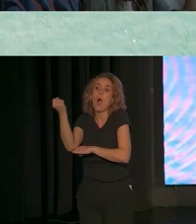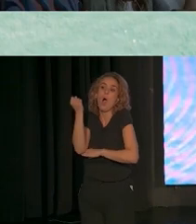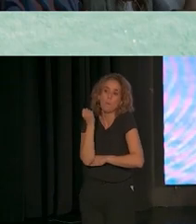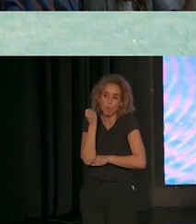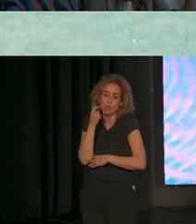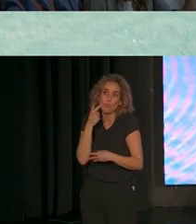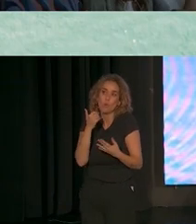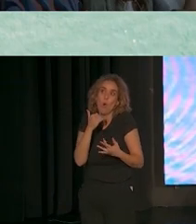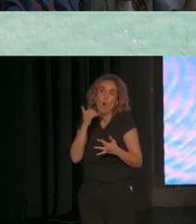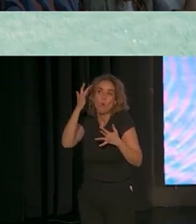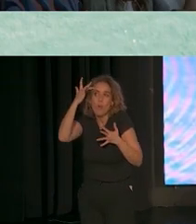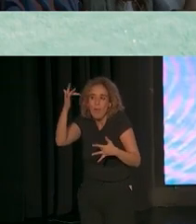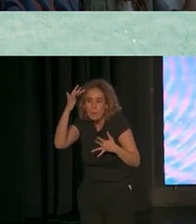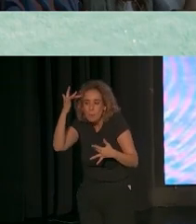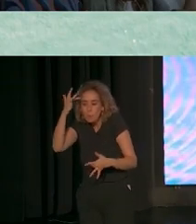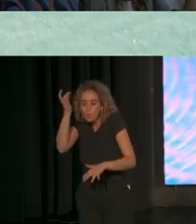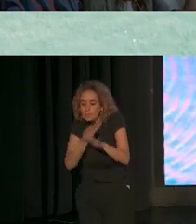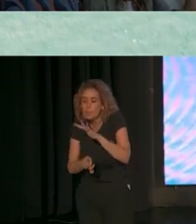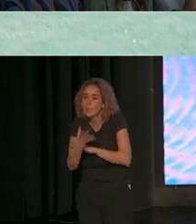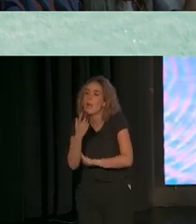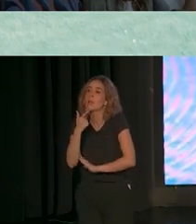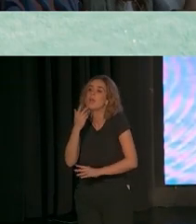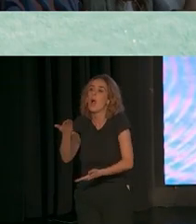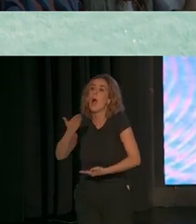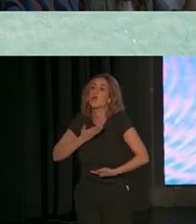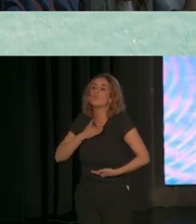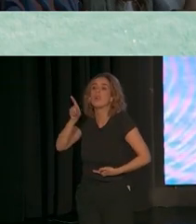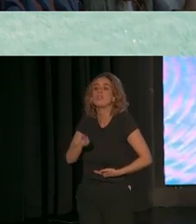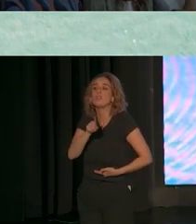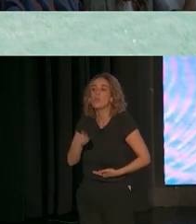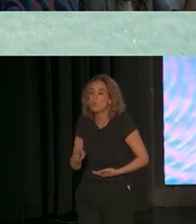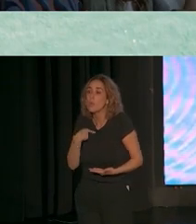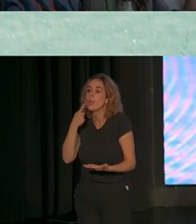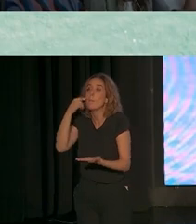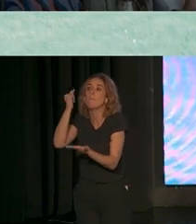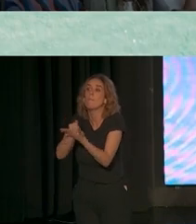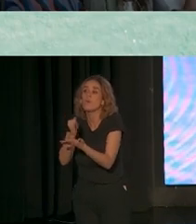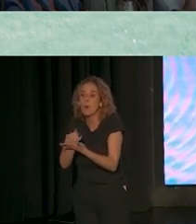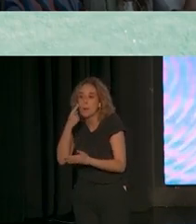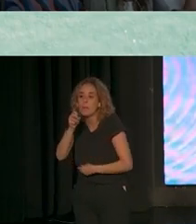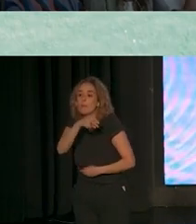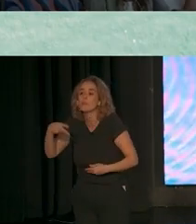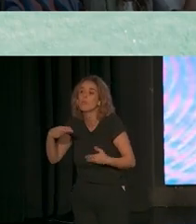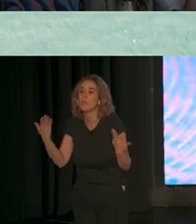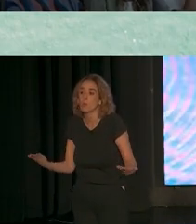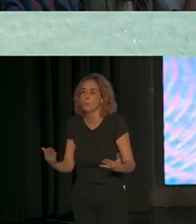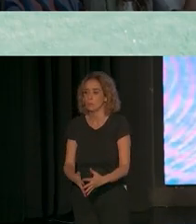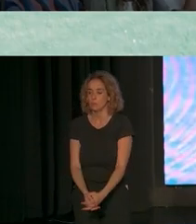lo que podría ayudar y lo que podría no ayudar y los pones a prueba.